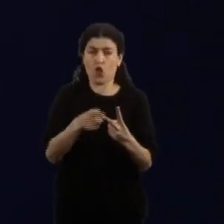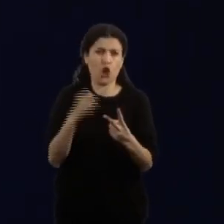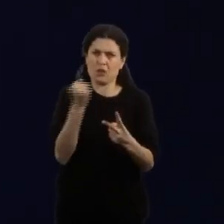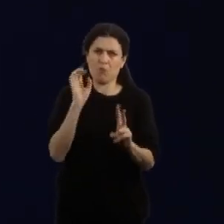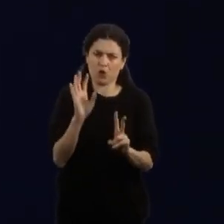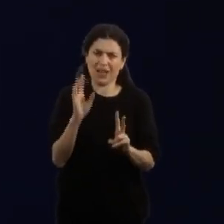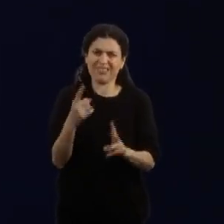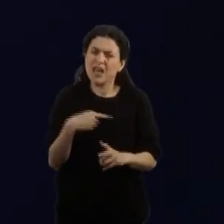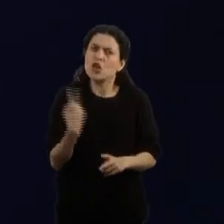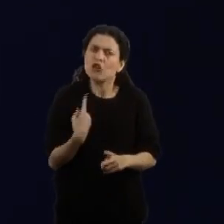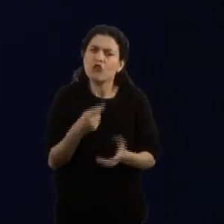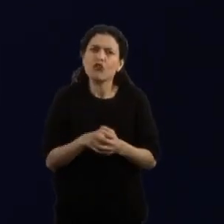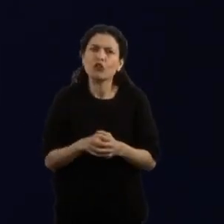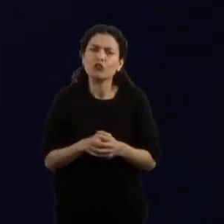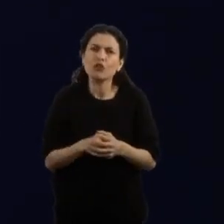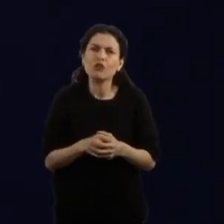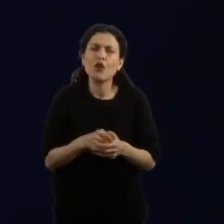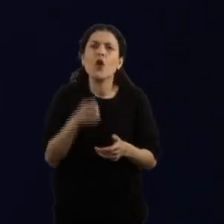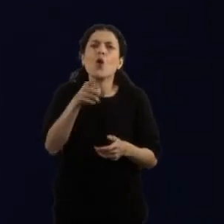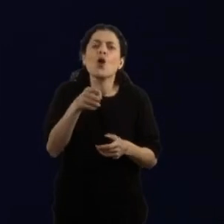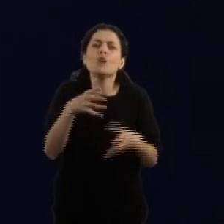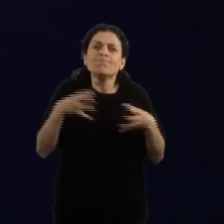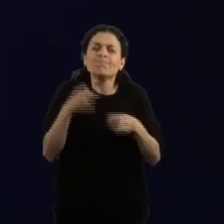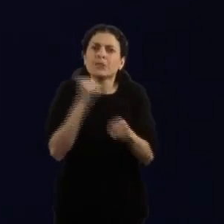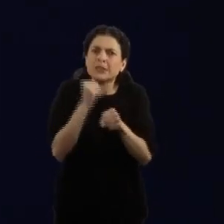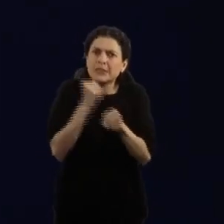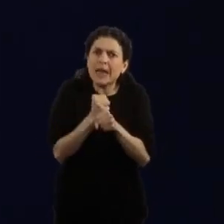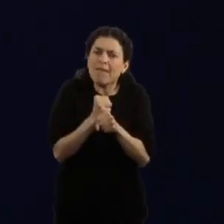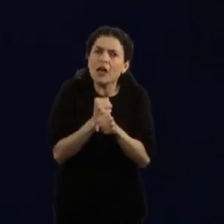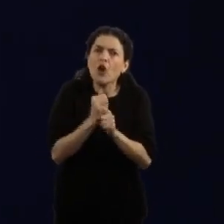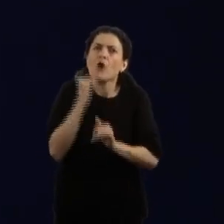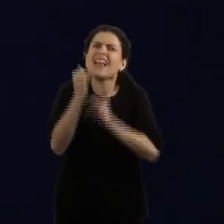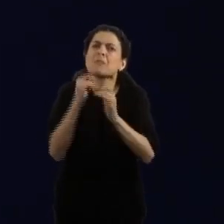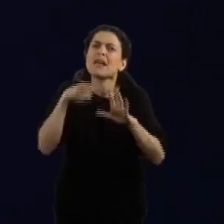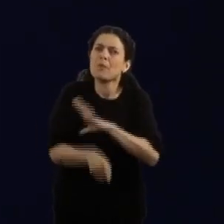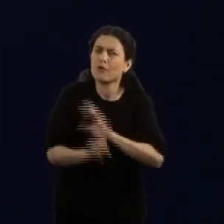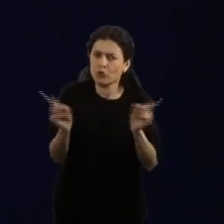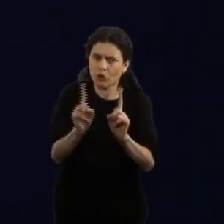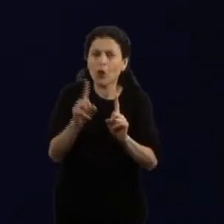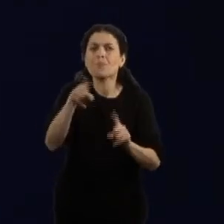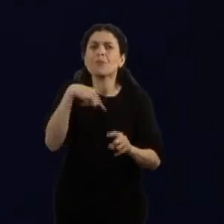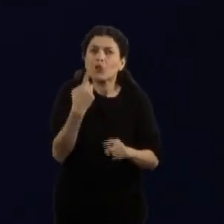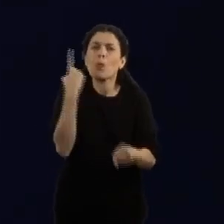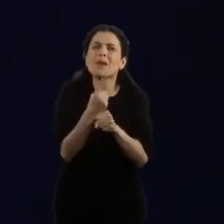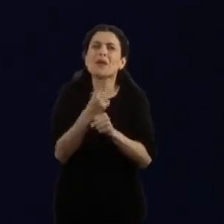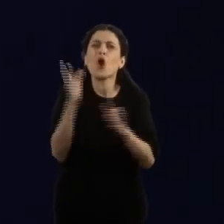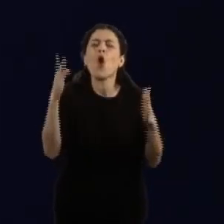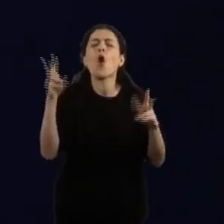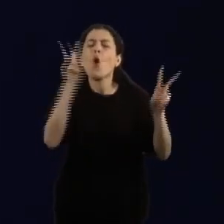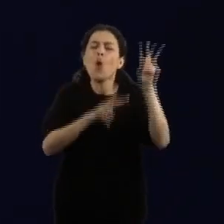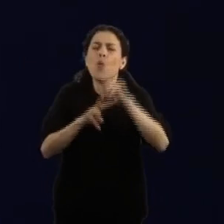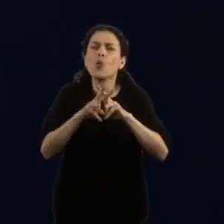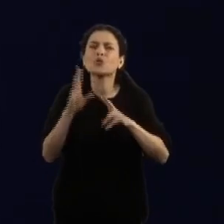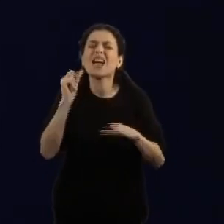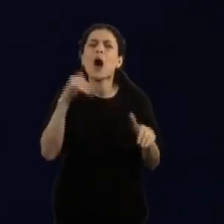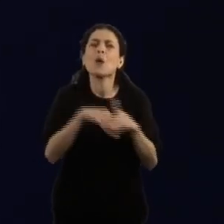hicimos con lo que vos, tratando de simplificarte para no entrar en temas técnicos, es limpiar el patrimonio del Banco Central, que también lo habían